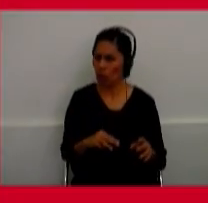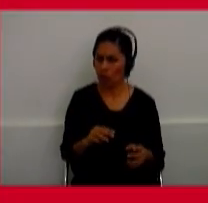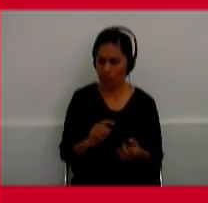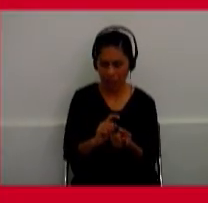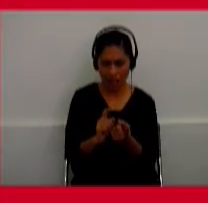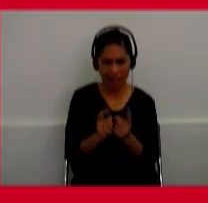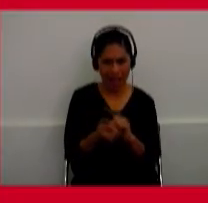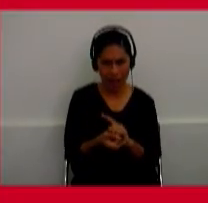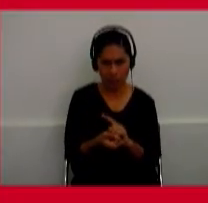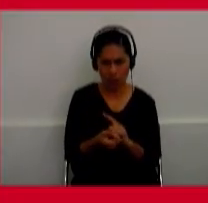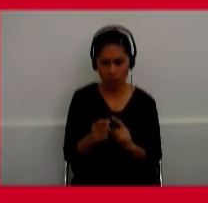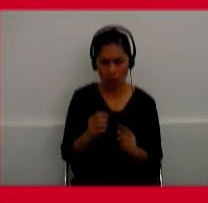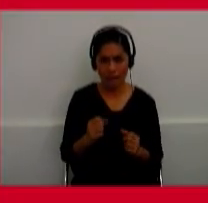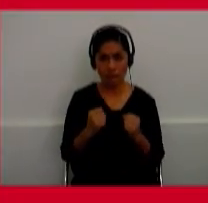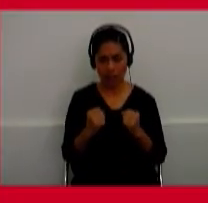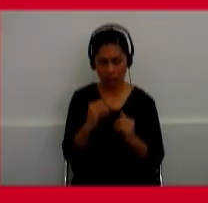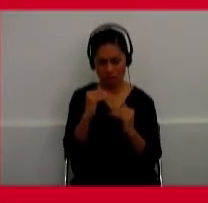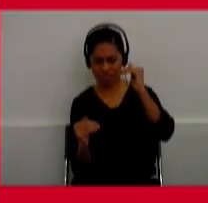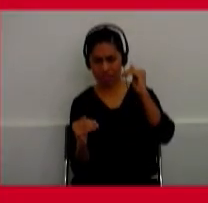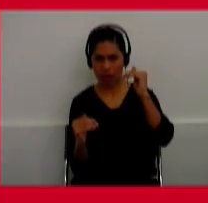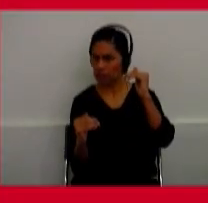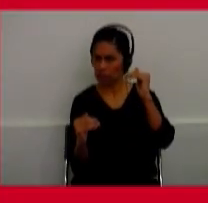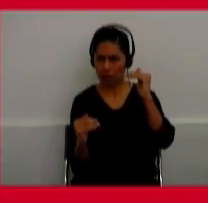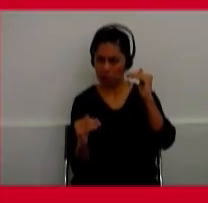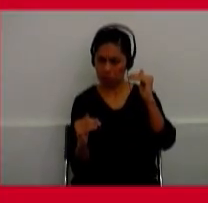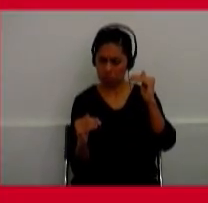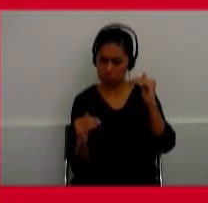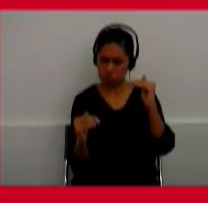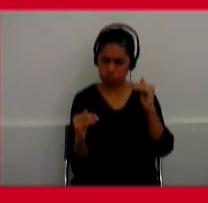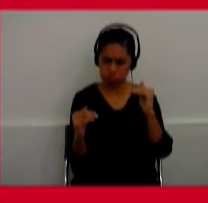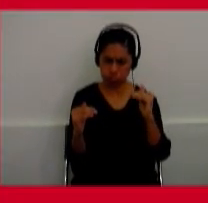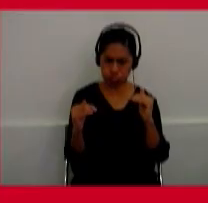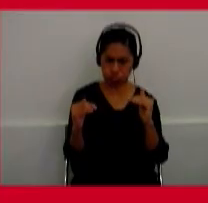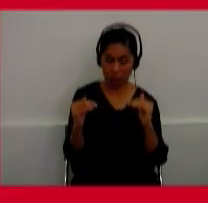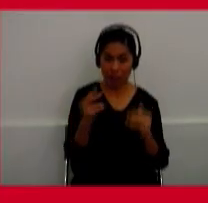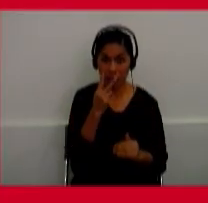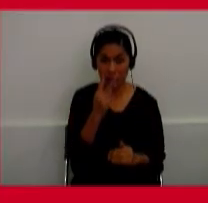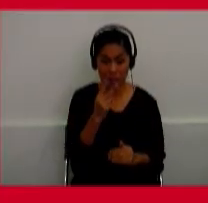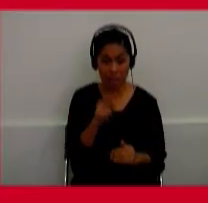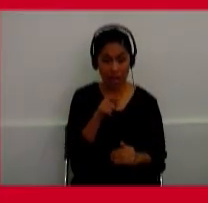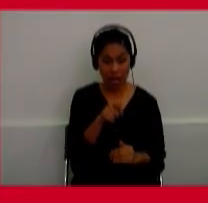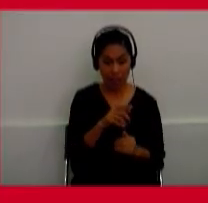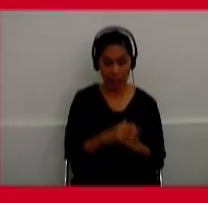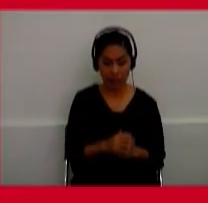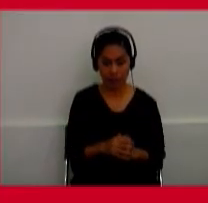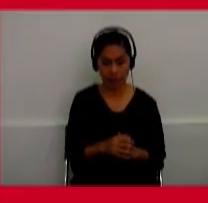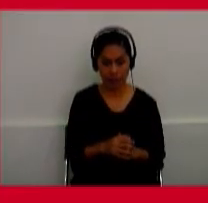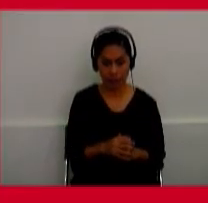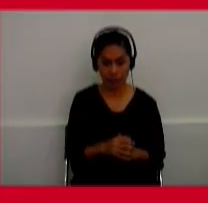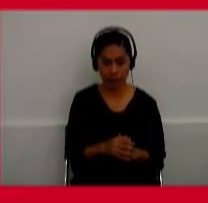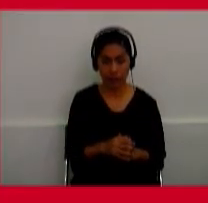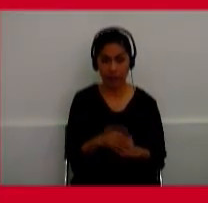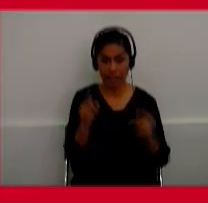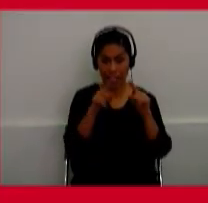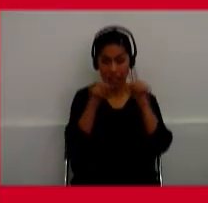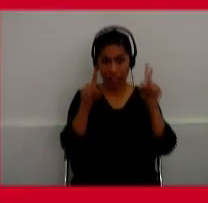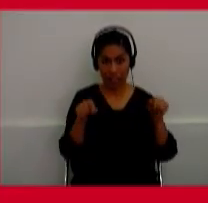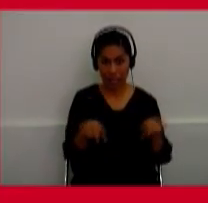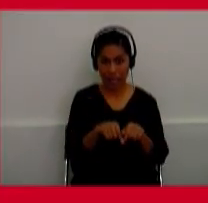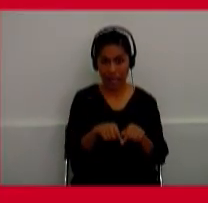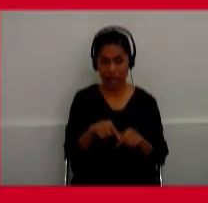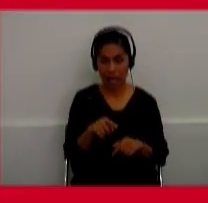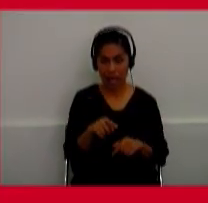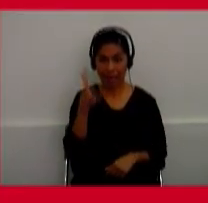hiperparámetros con valores muy bruscos. El resultado fue bastante bien, como pueden ver ahí en la matriz de confusión que se ve al lado derecho.